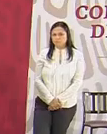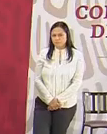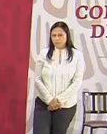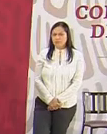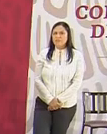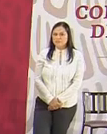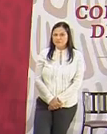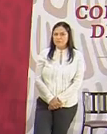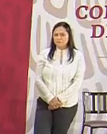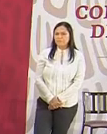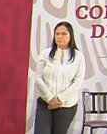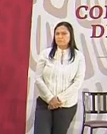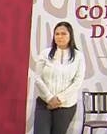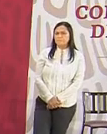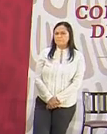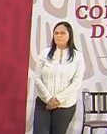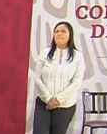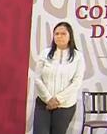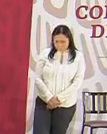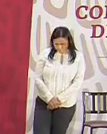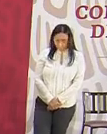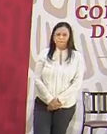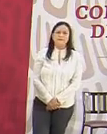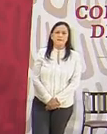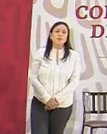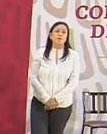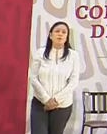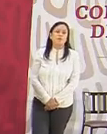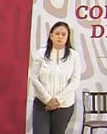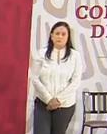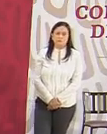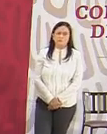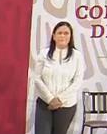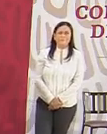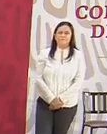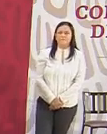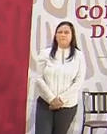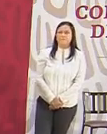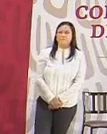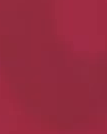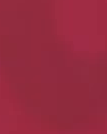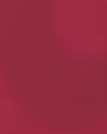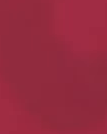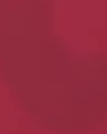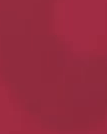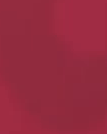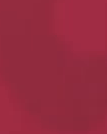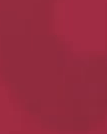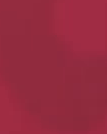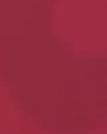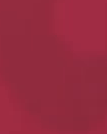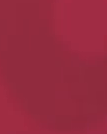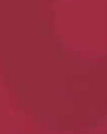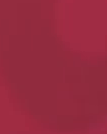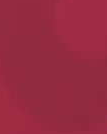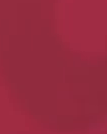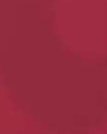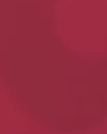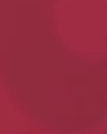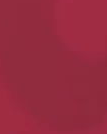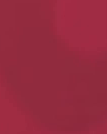Sí, la gente, la parte de qué lugares, qué estancias están, y todos podemos mapear y todo, ¿no? Eso está bien. Pero